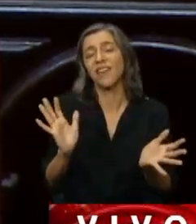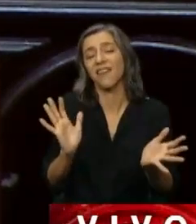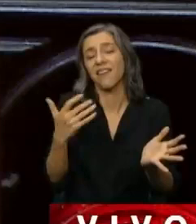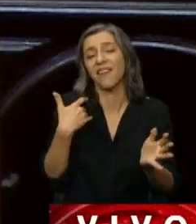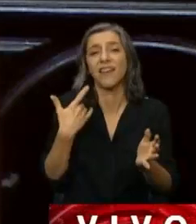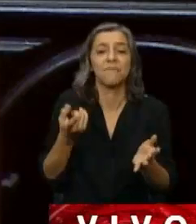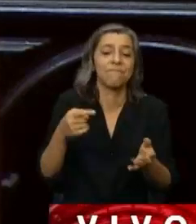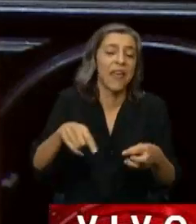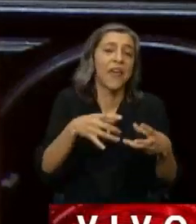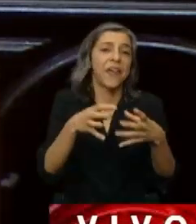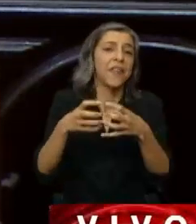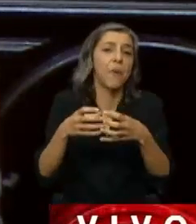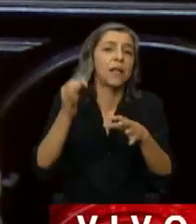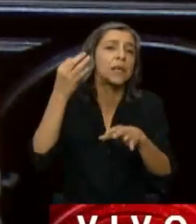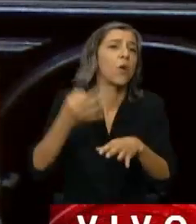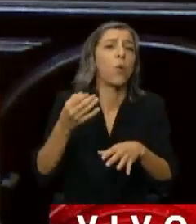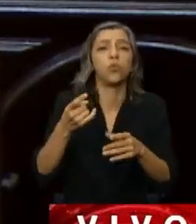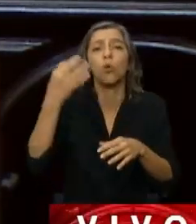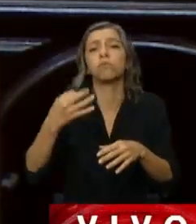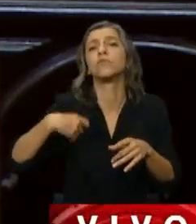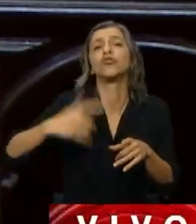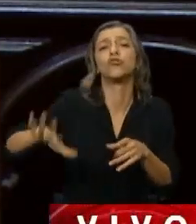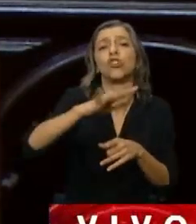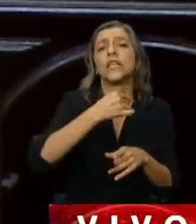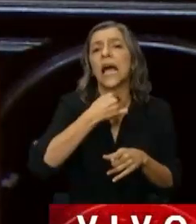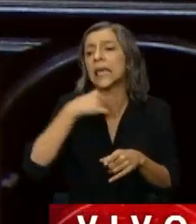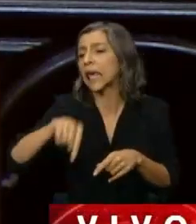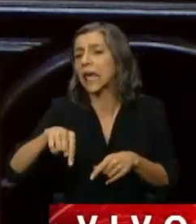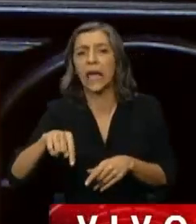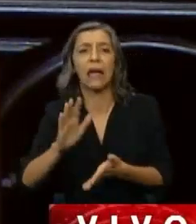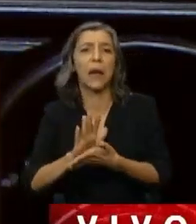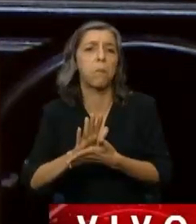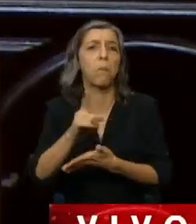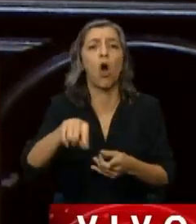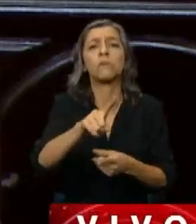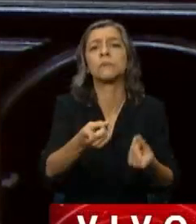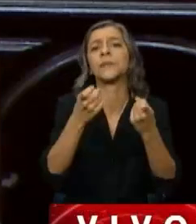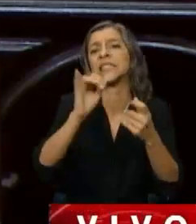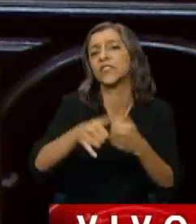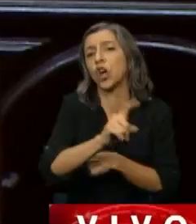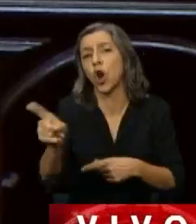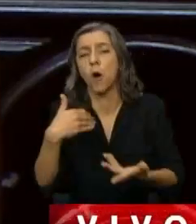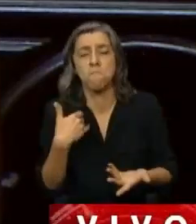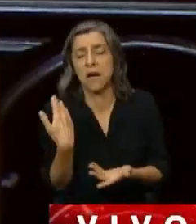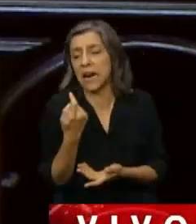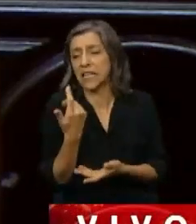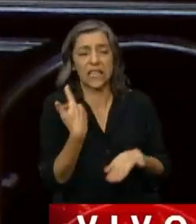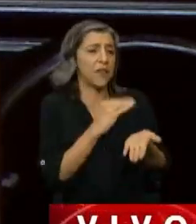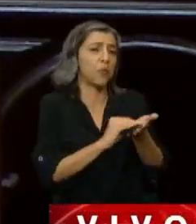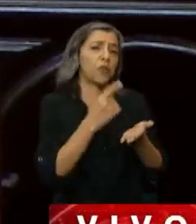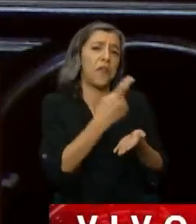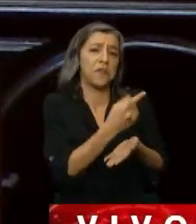no con las necesidades de la gente. Recién una diputada preopinante decía que las necesidades van por otro lado,